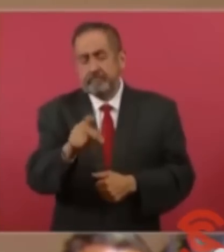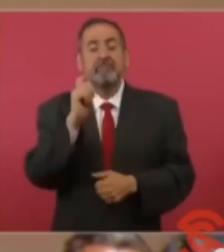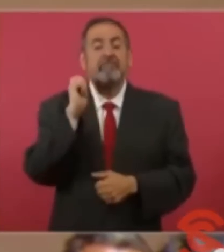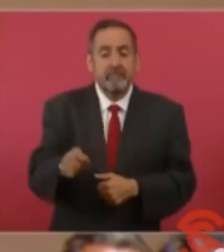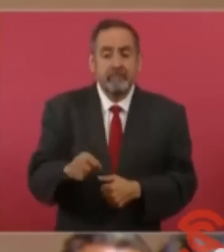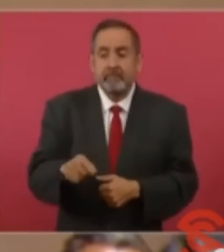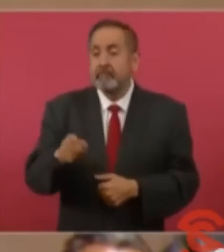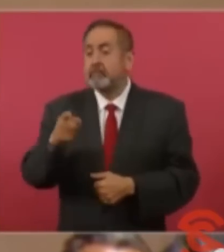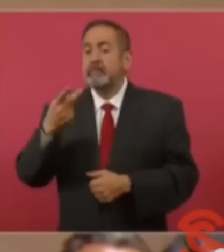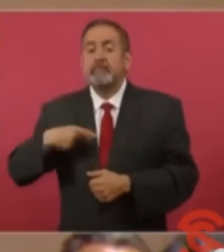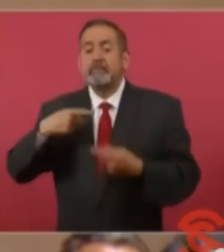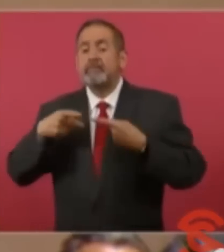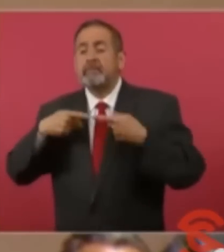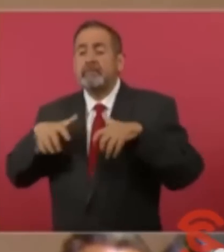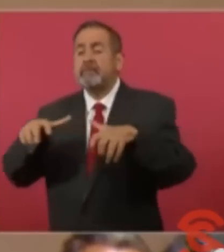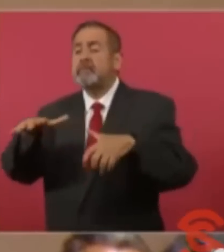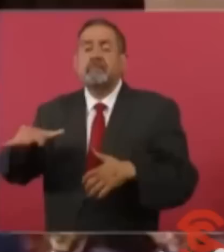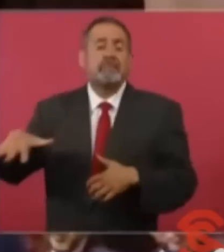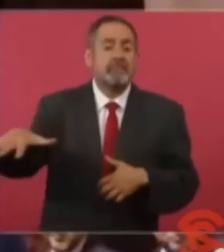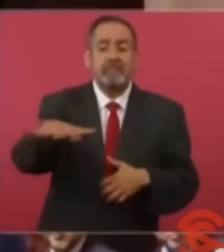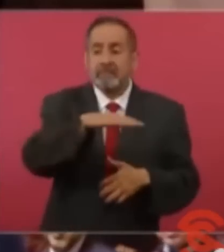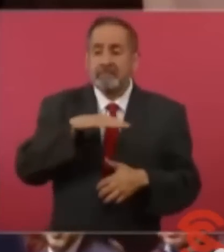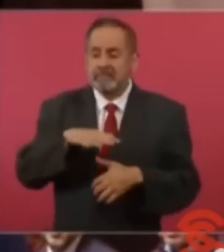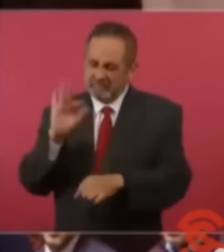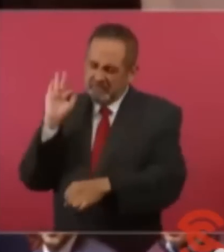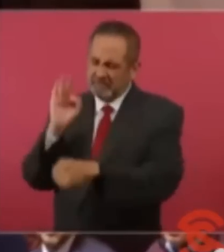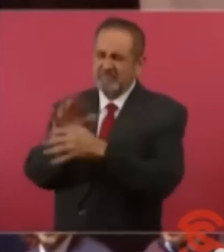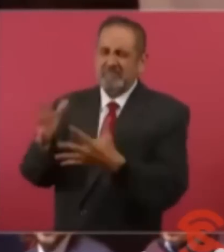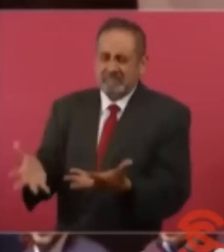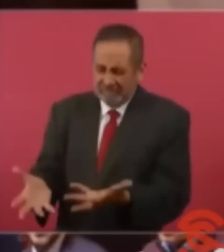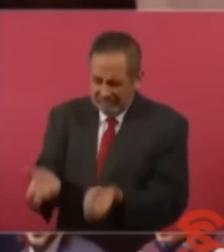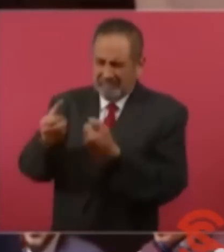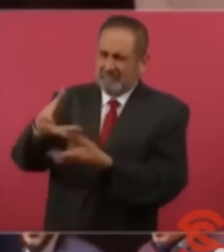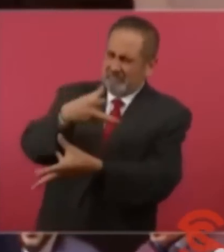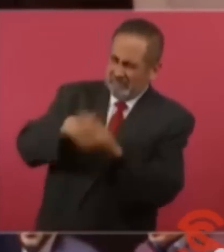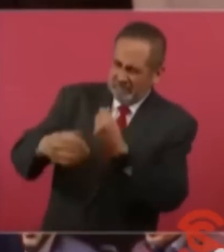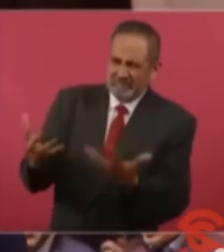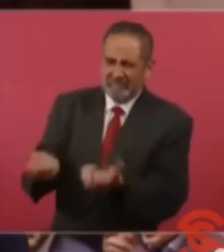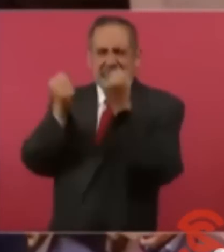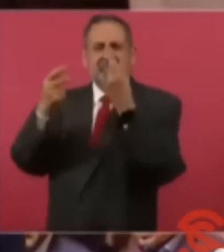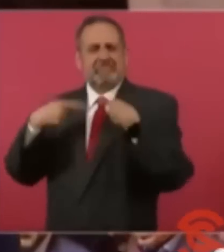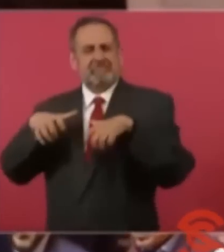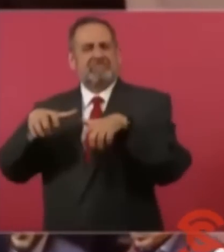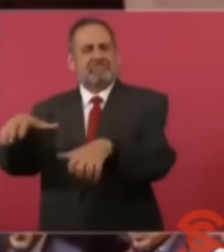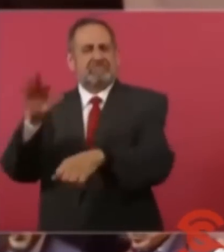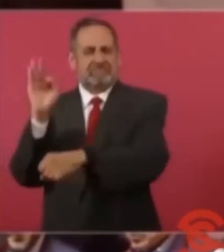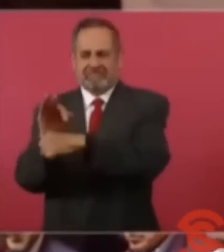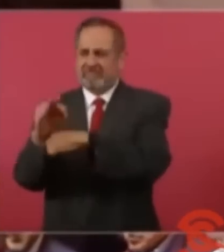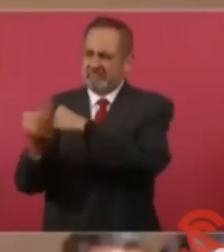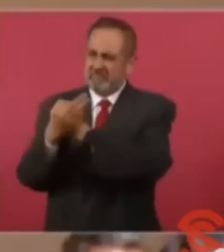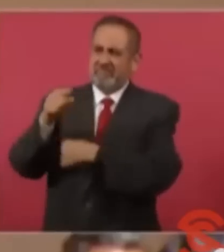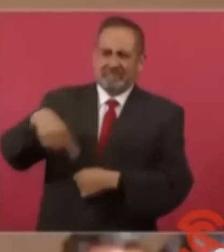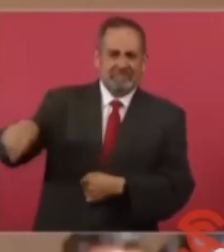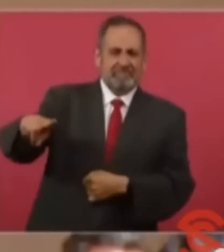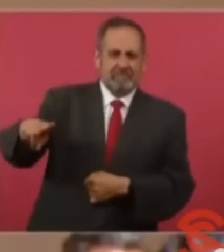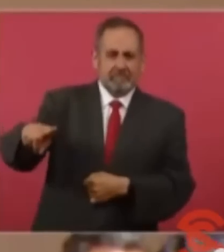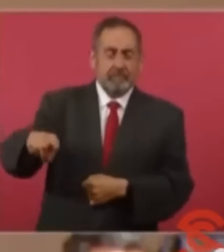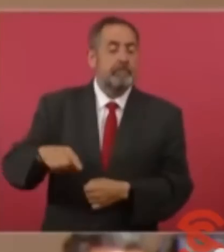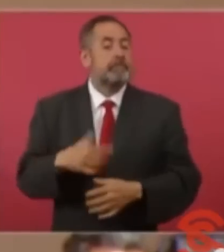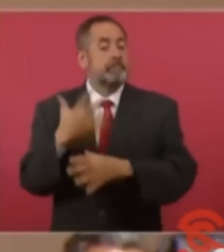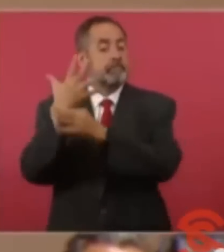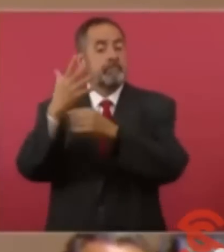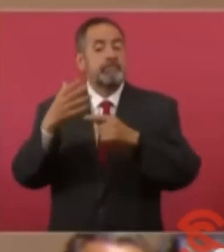el pueblo puede salvar al pueblo. La primera de estas